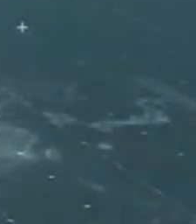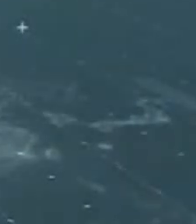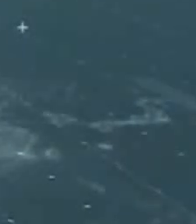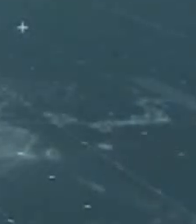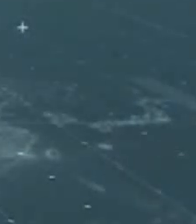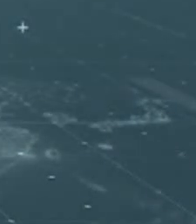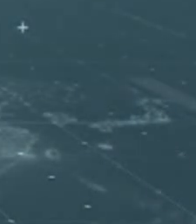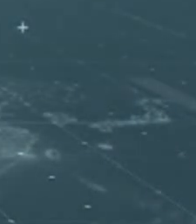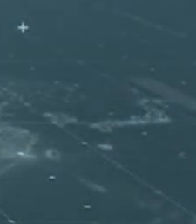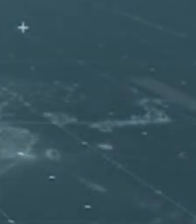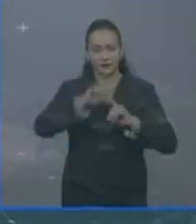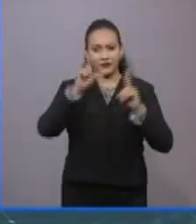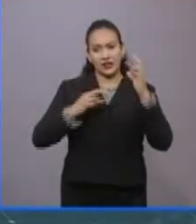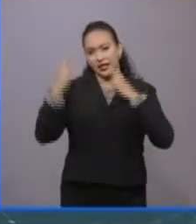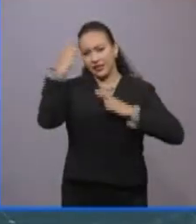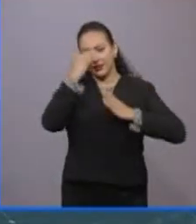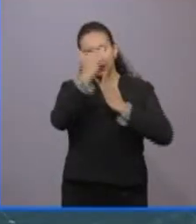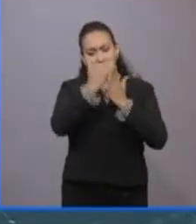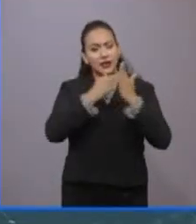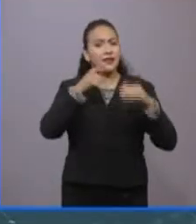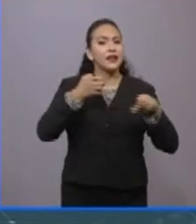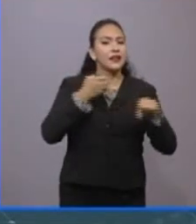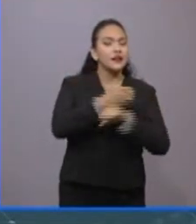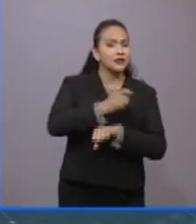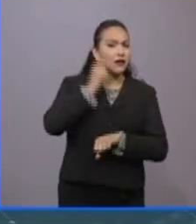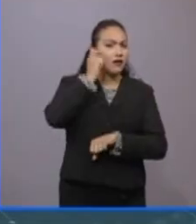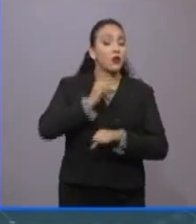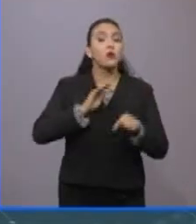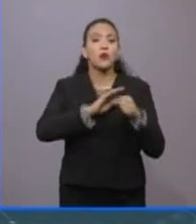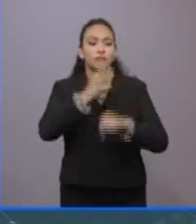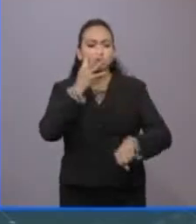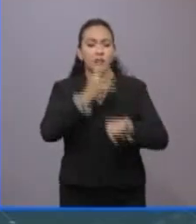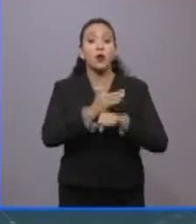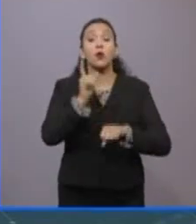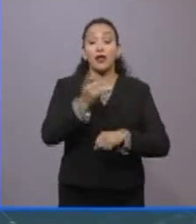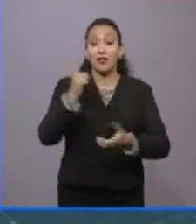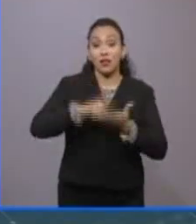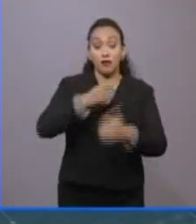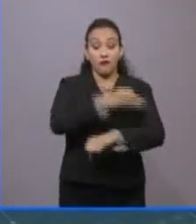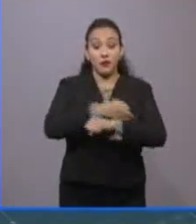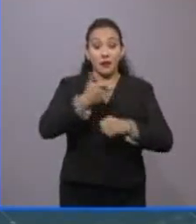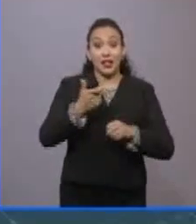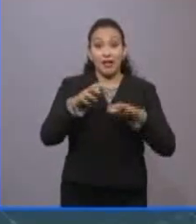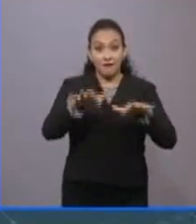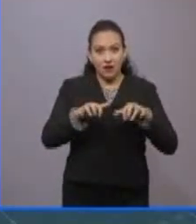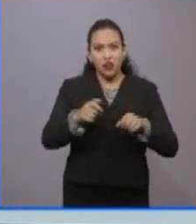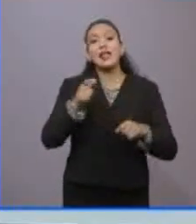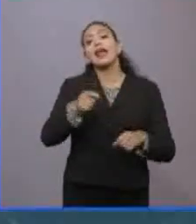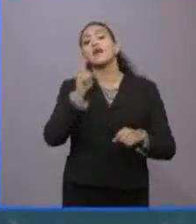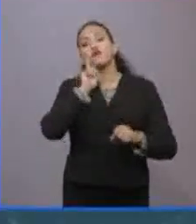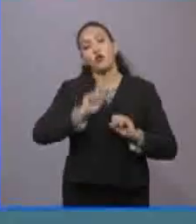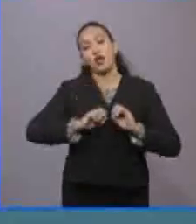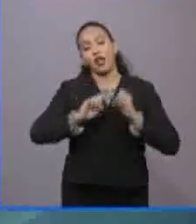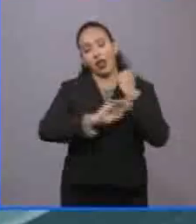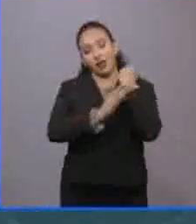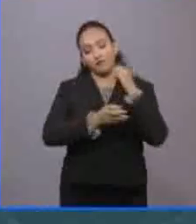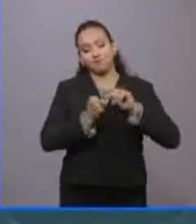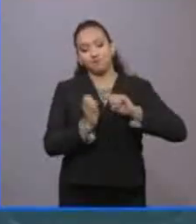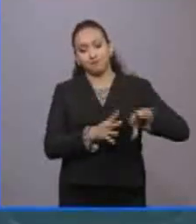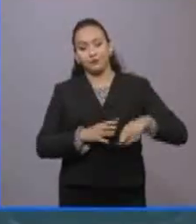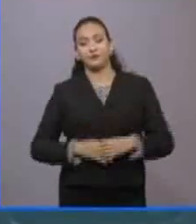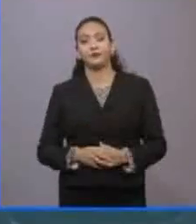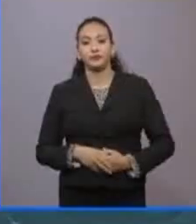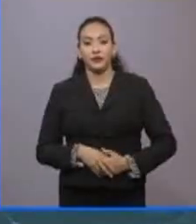La Corte invalidó disposiciones de Guerrero que sancionaban los delitos de fraude familiar y abandono de mujer embarazada. La